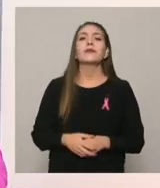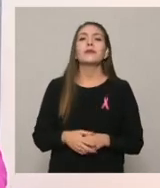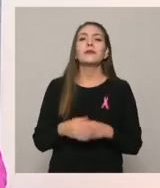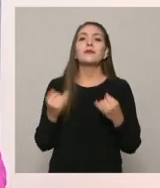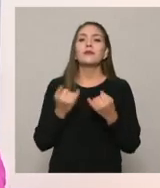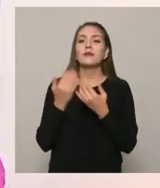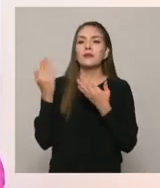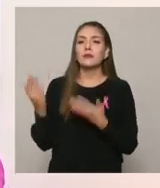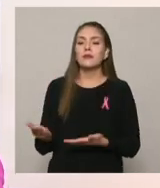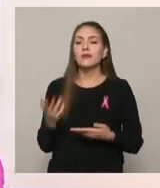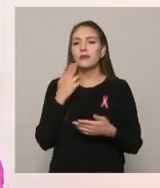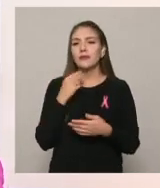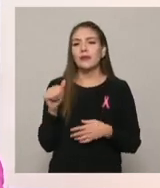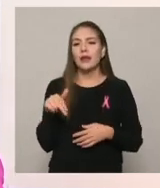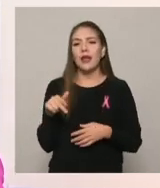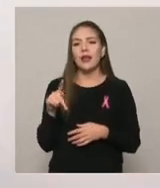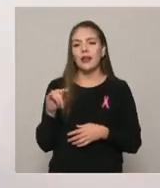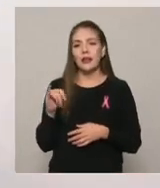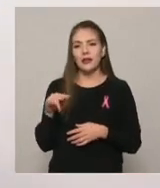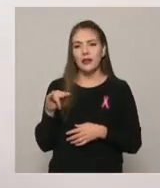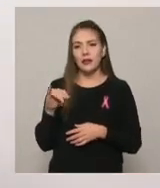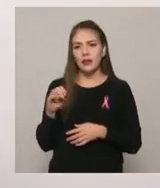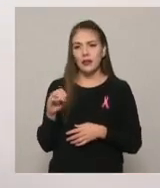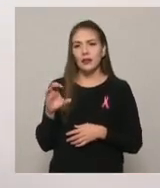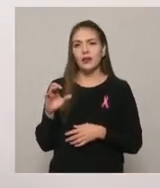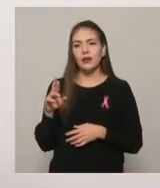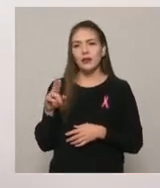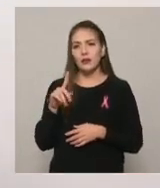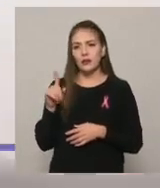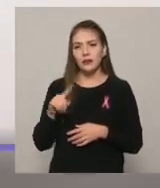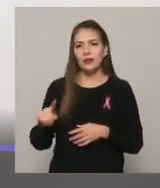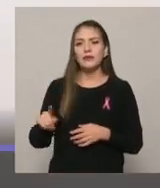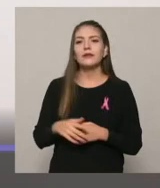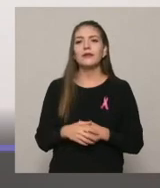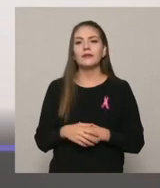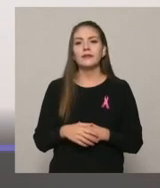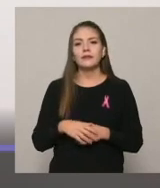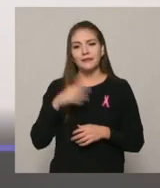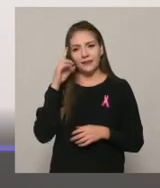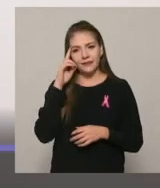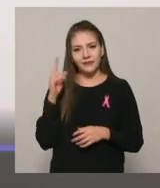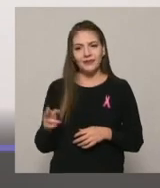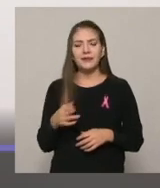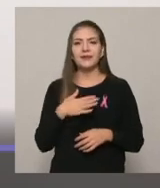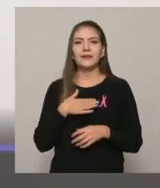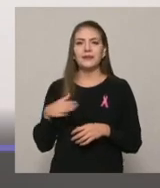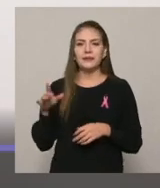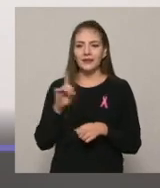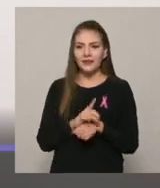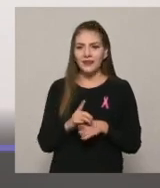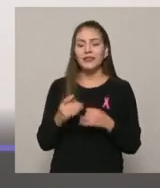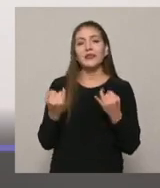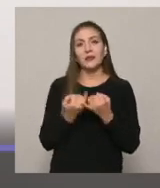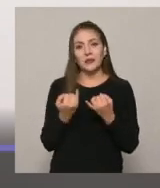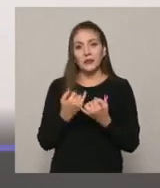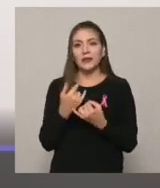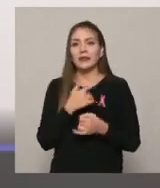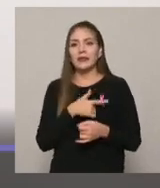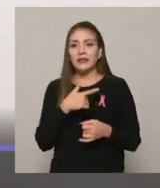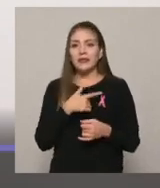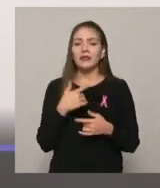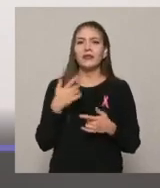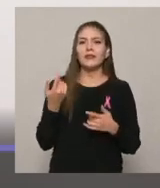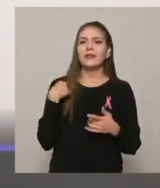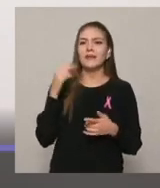a mi colega Antinio Cruz. Bienvenido. Hola Mariana, muchas gracias. Pues aquí también, pues que nos gusta encontrarme amigos,